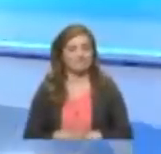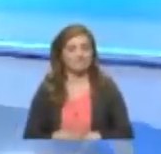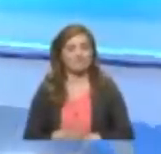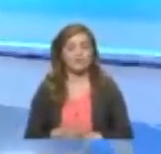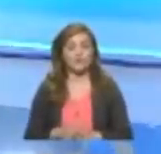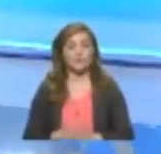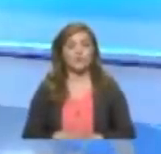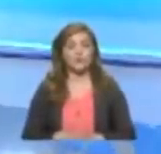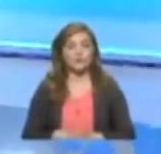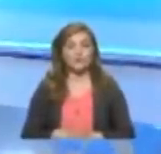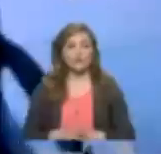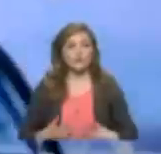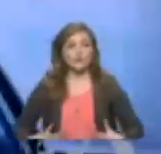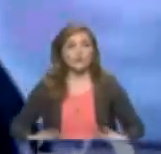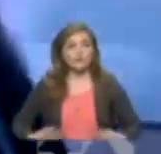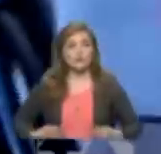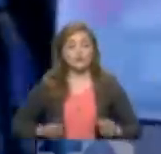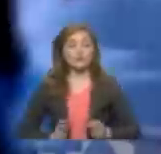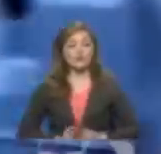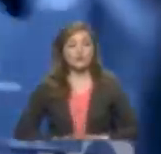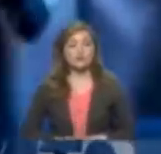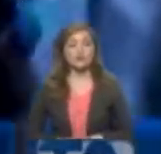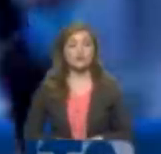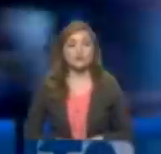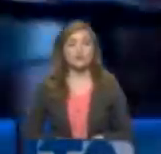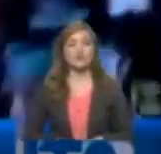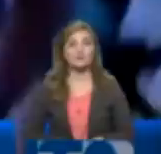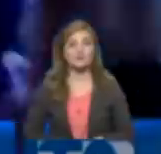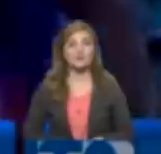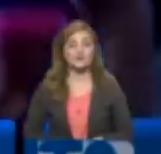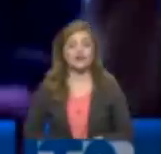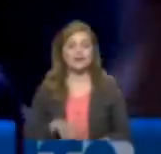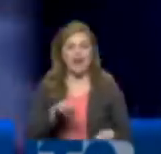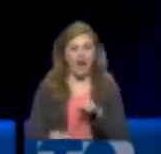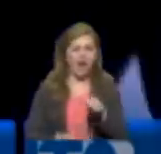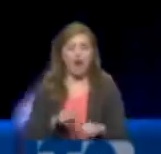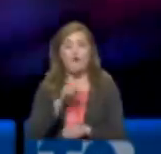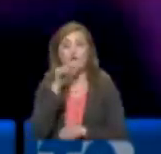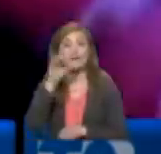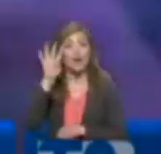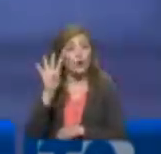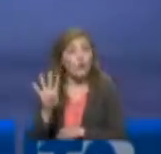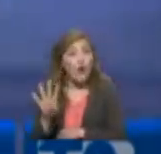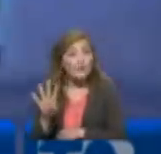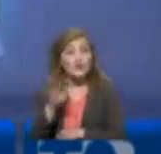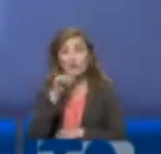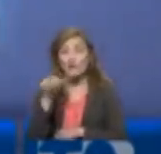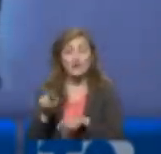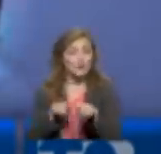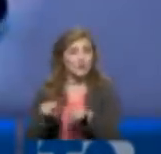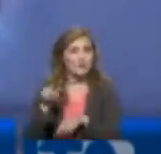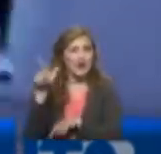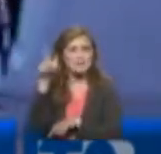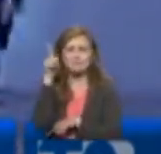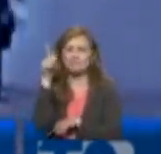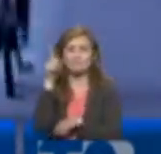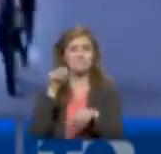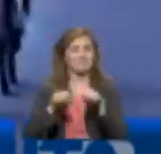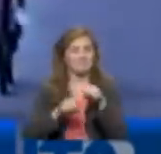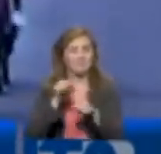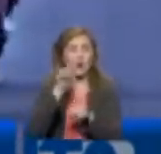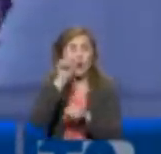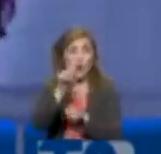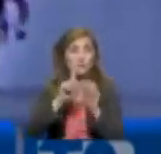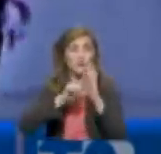carnet a ver a cuánto llega a richard con superman con cuatro etapas por correrse richard carpas es más líder que nunca con un